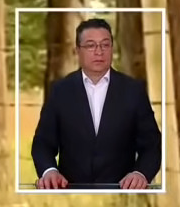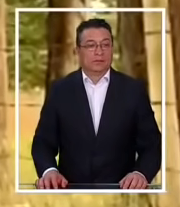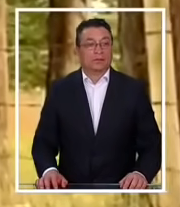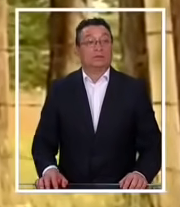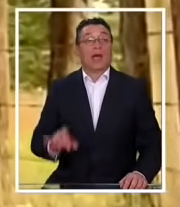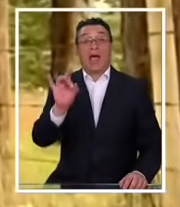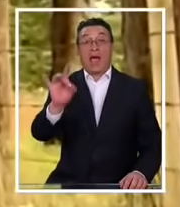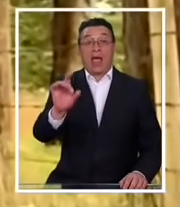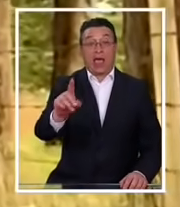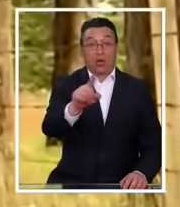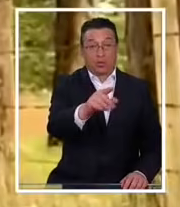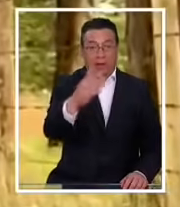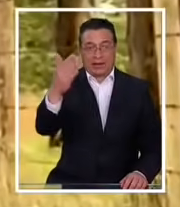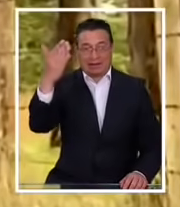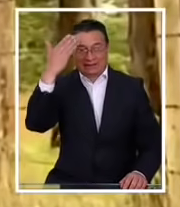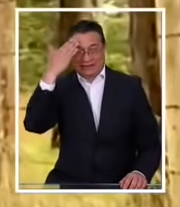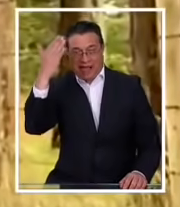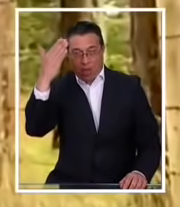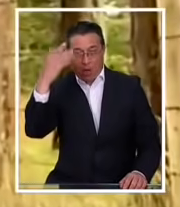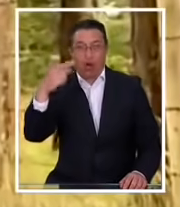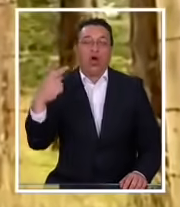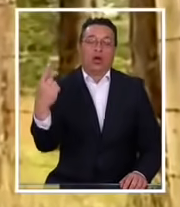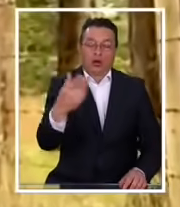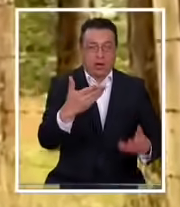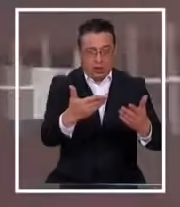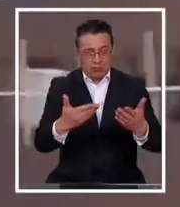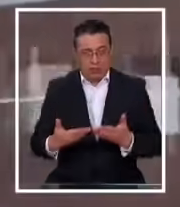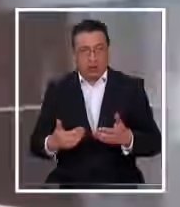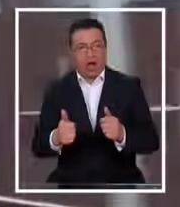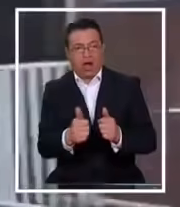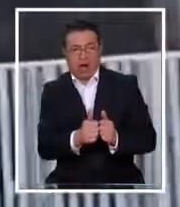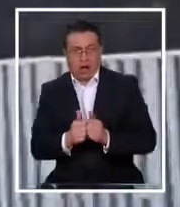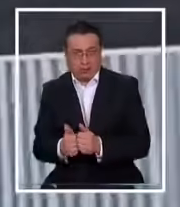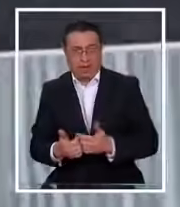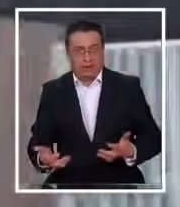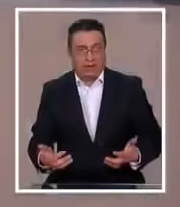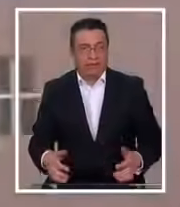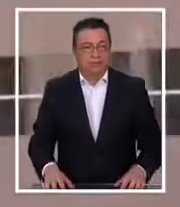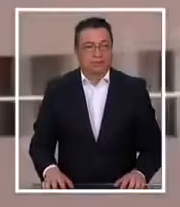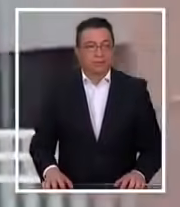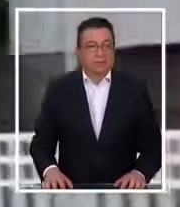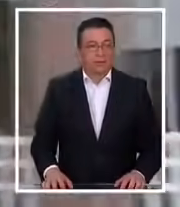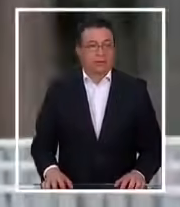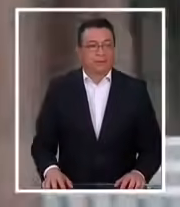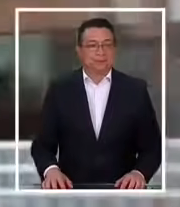A cada uno de ustedes, un gran saludo. Y los invito a que me acompañen.